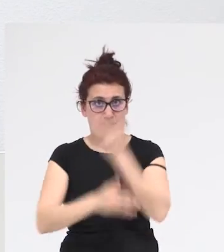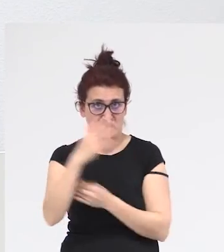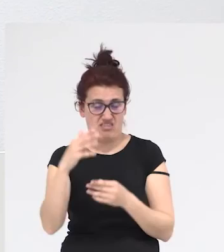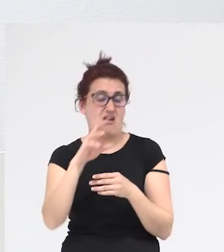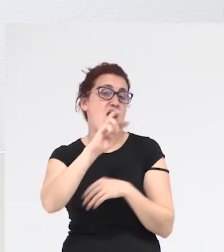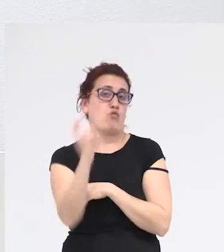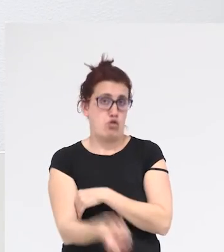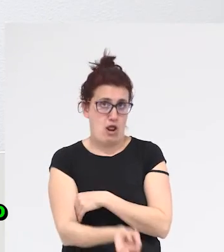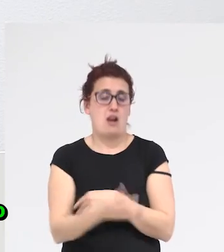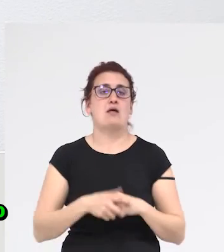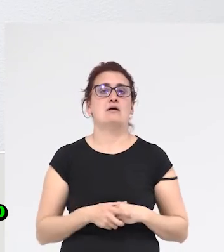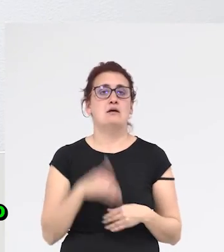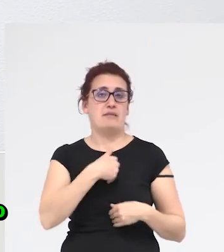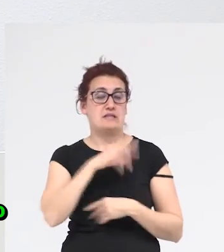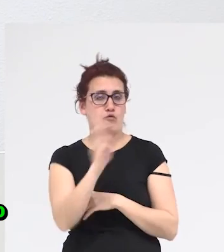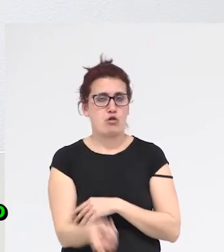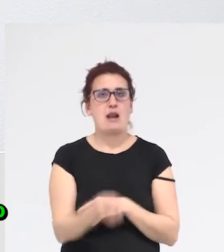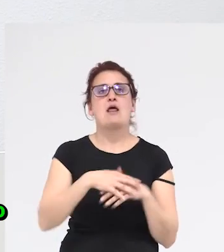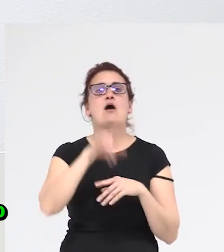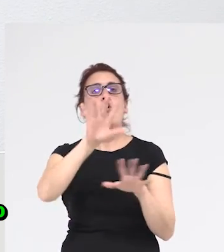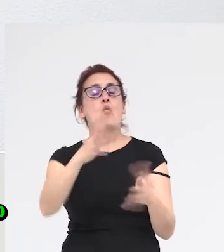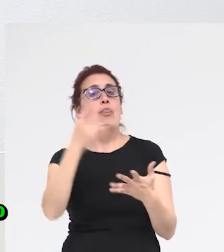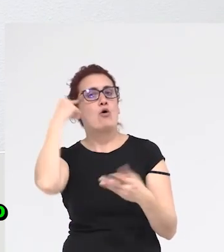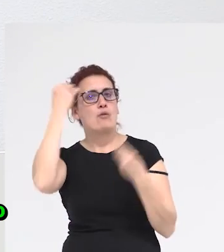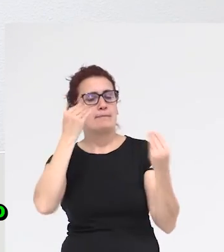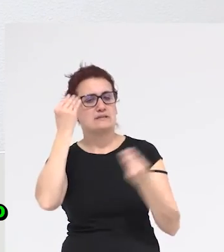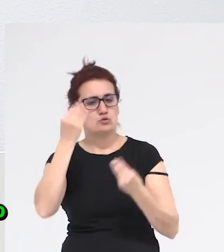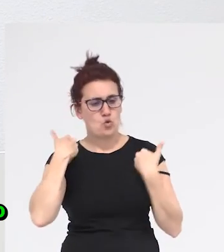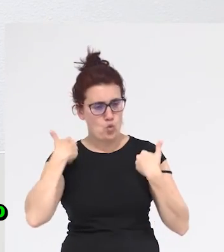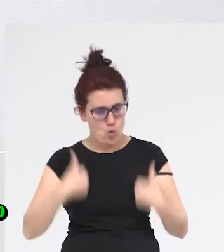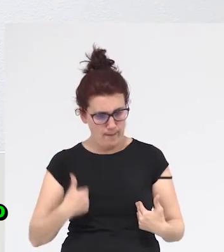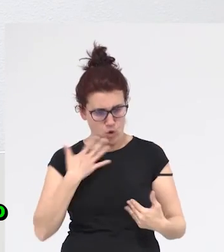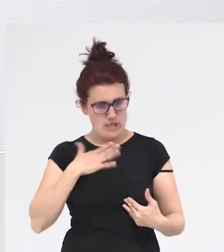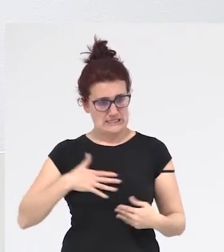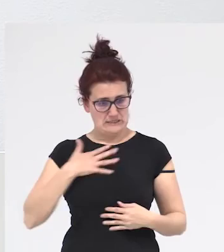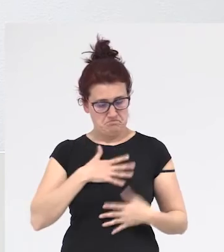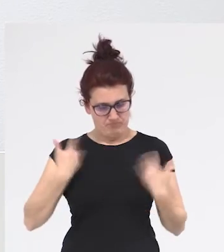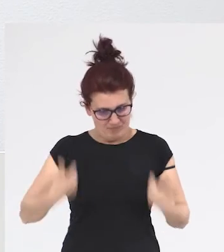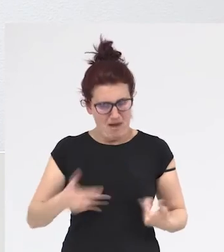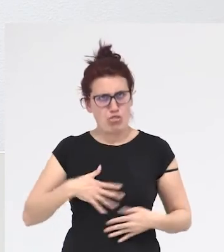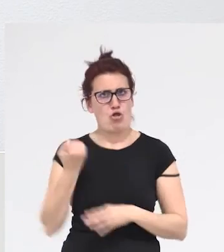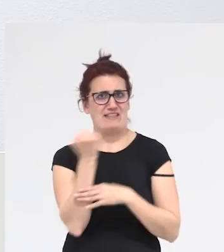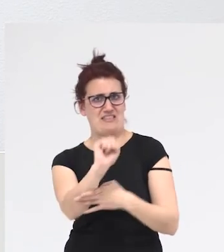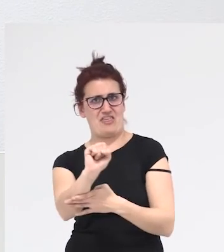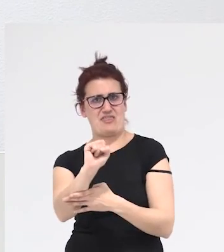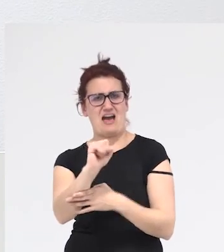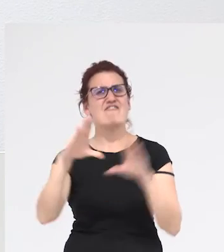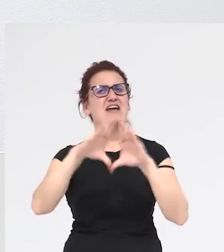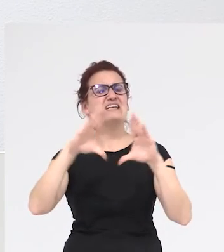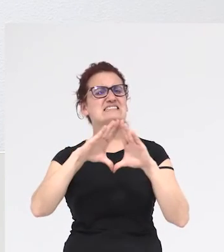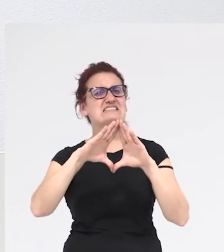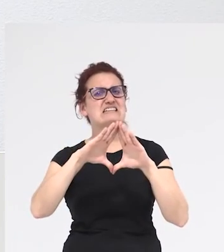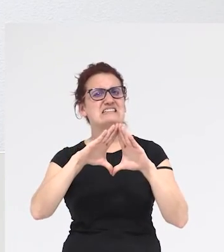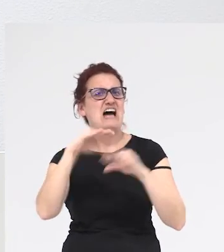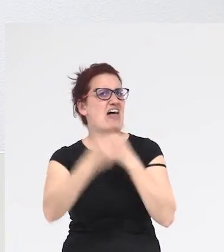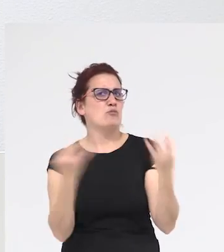de interseccionalidad, cuando nos planteamos el cuerpo como un espacio de disidencia, ¿qué hacemos las feministas ante casos